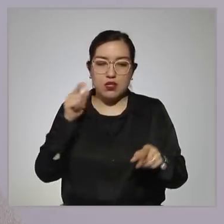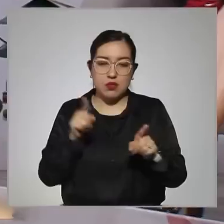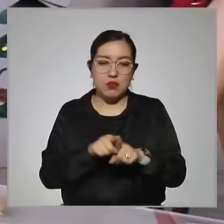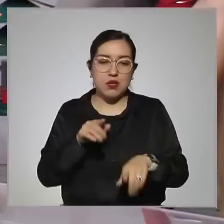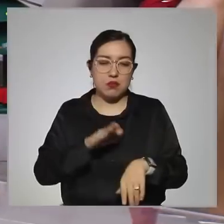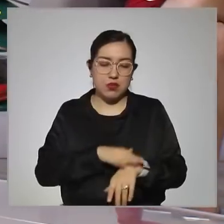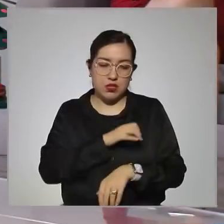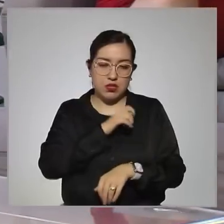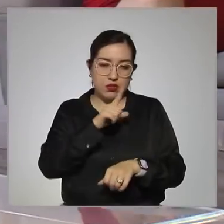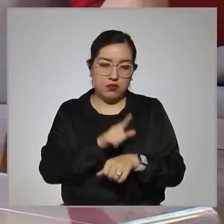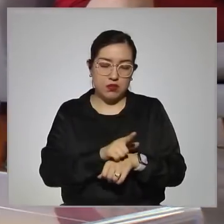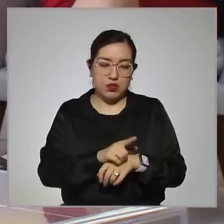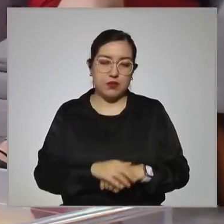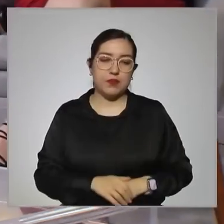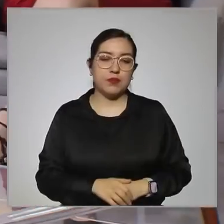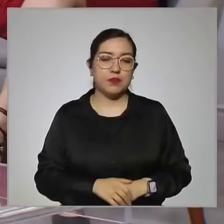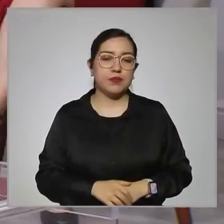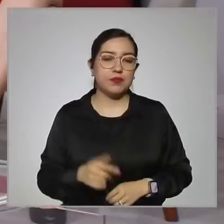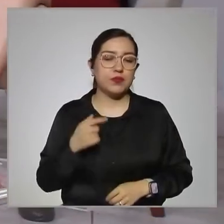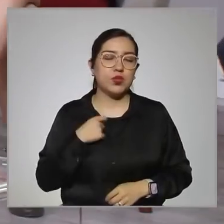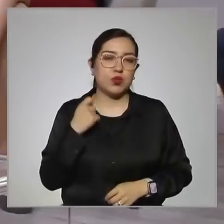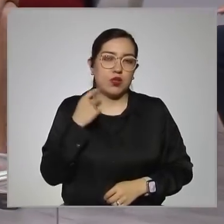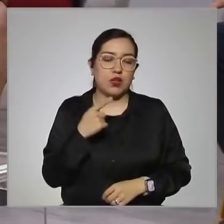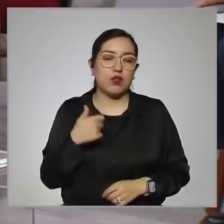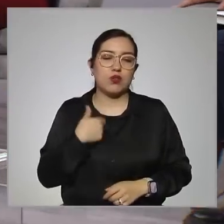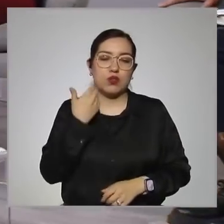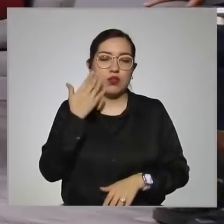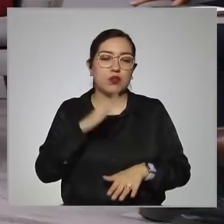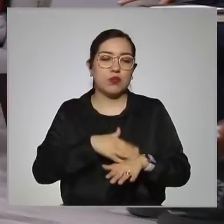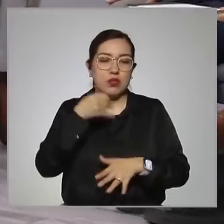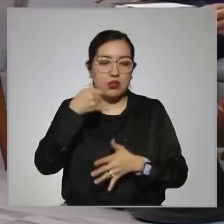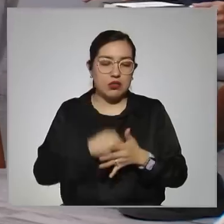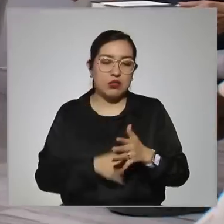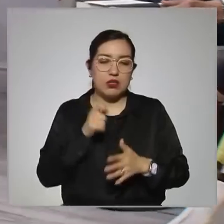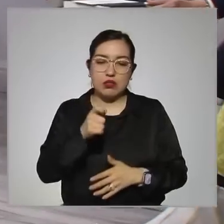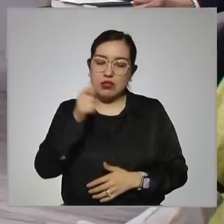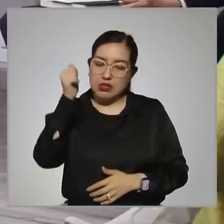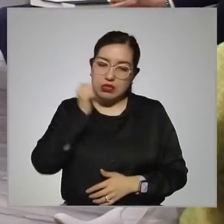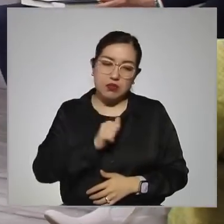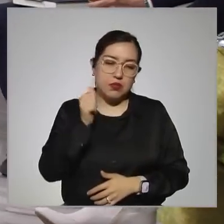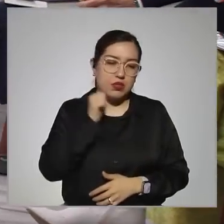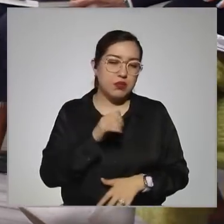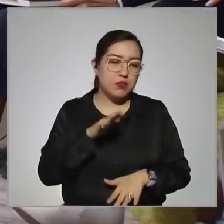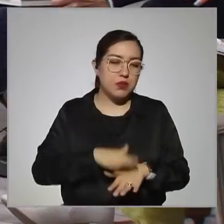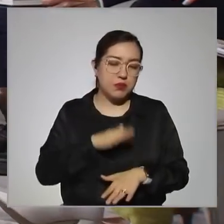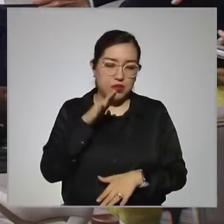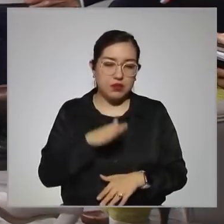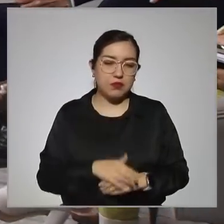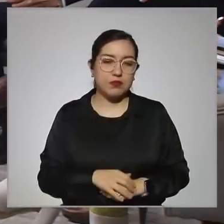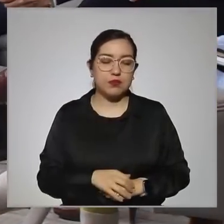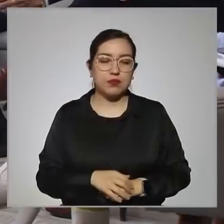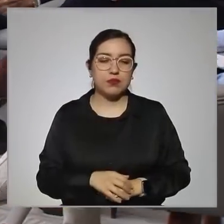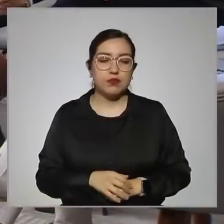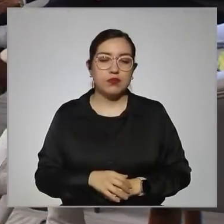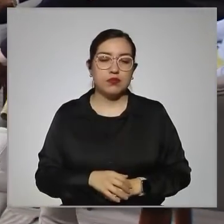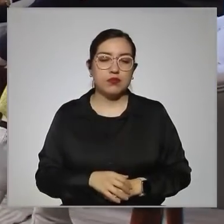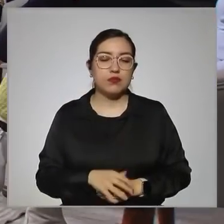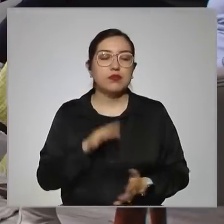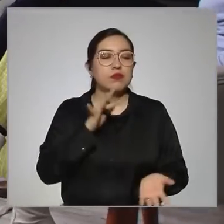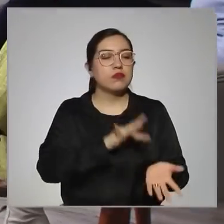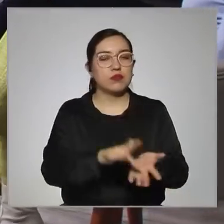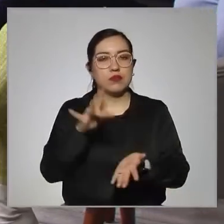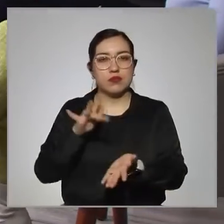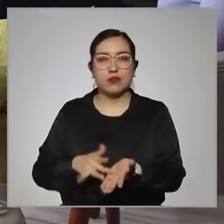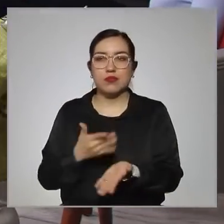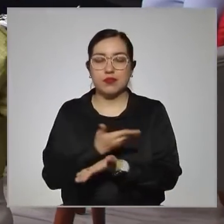algo que me gustaría profundizar es el poder siempre que pueda apoyar a las